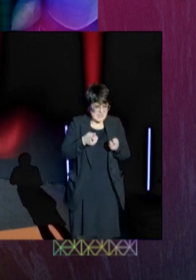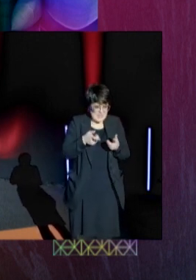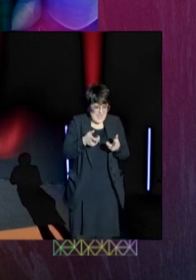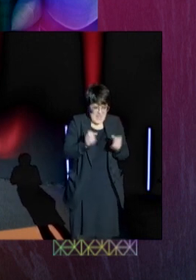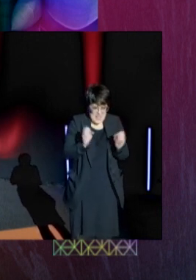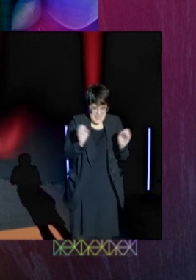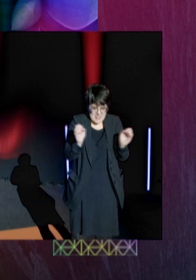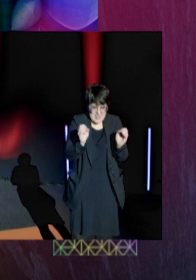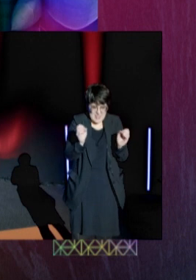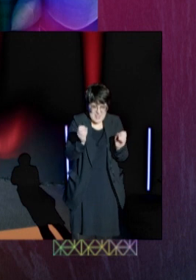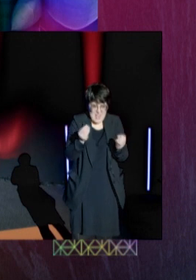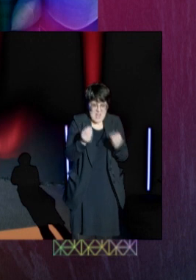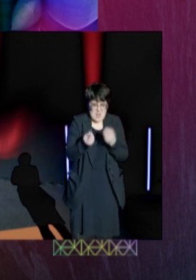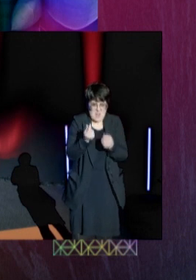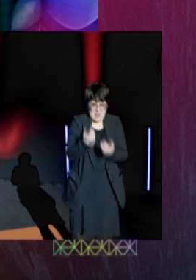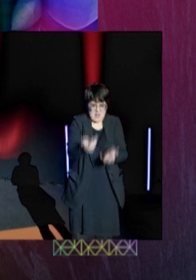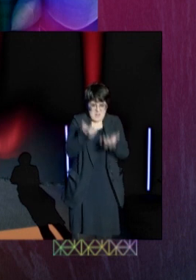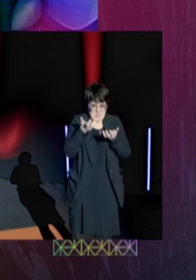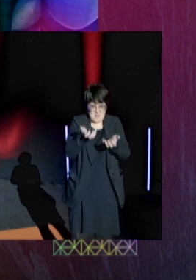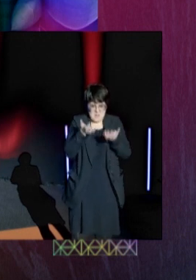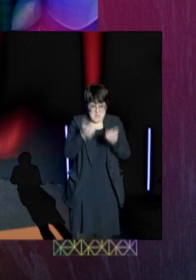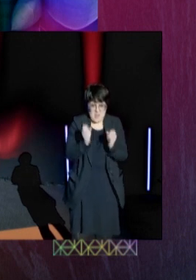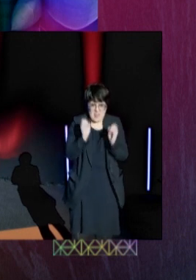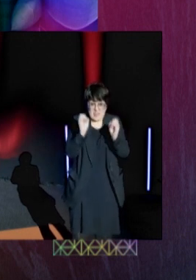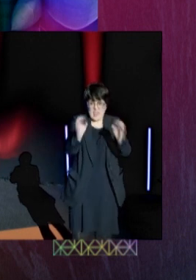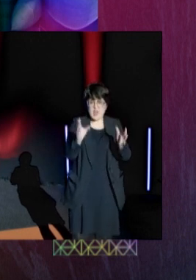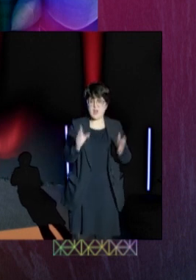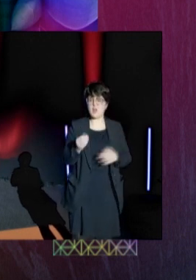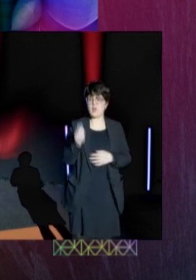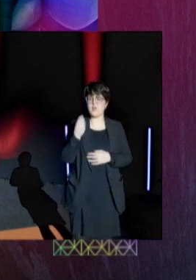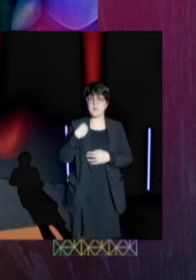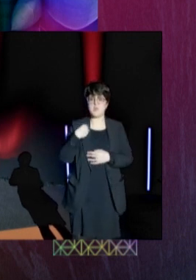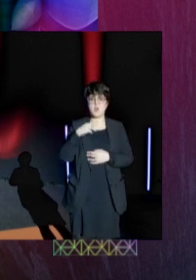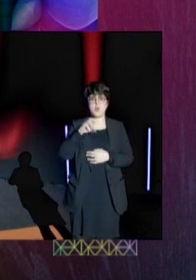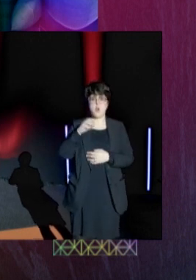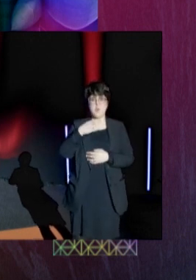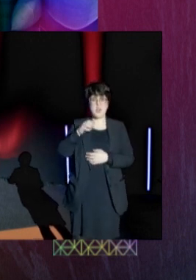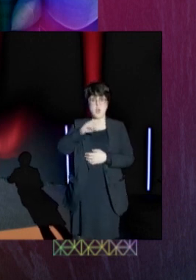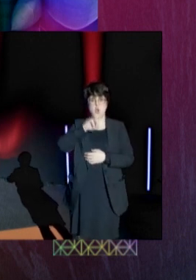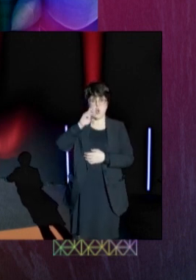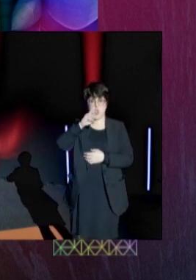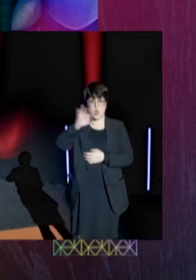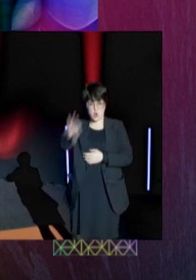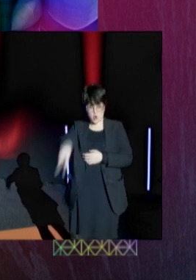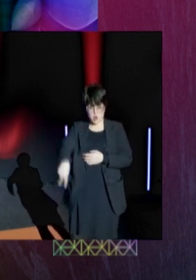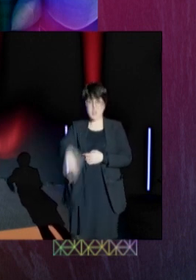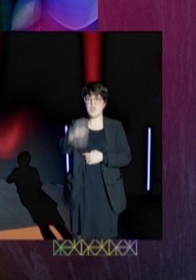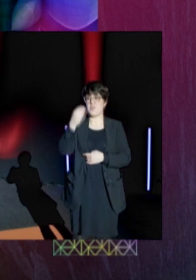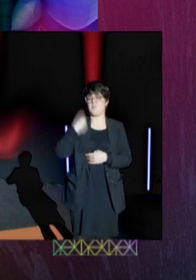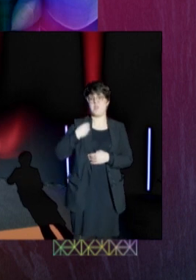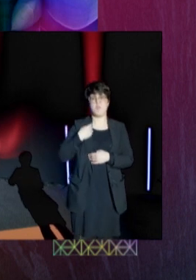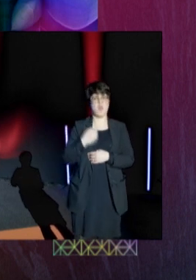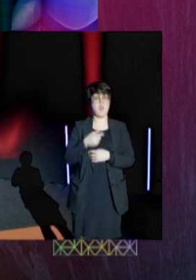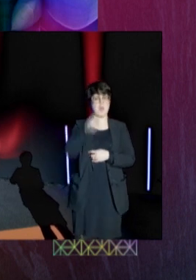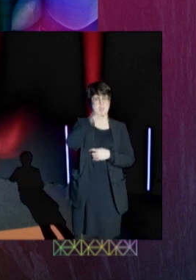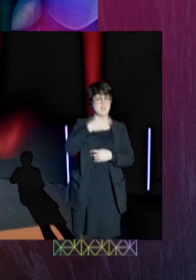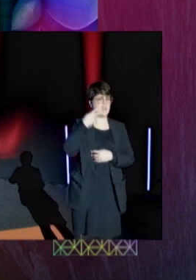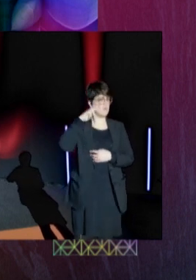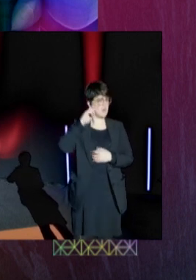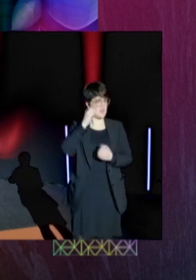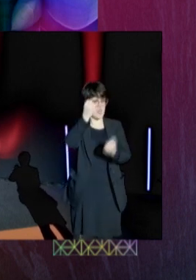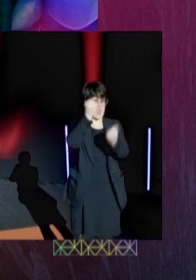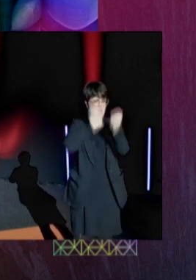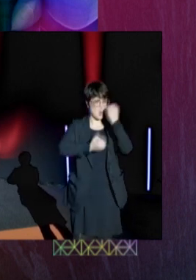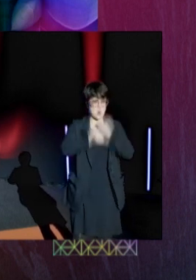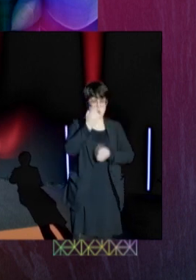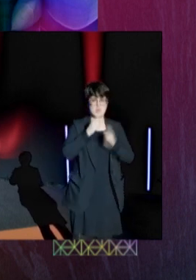ganancias de productividad tan grandes eh Robert Gordon por ejemplo uno de los economistas más especializados en en